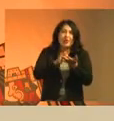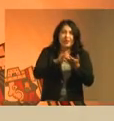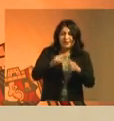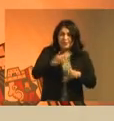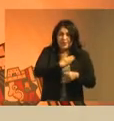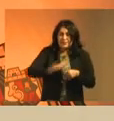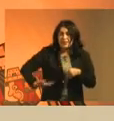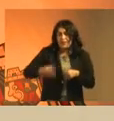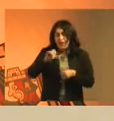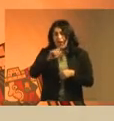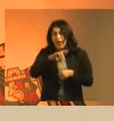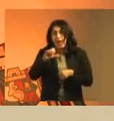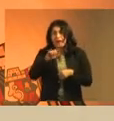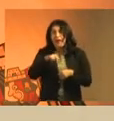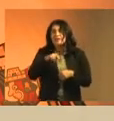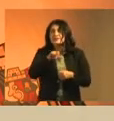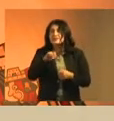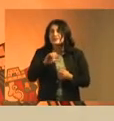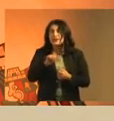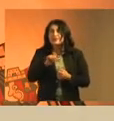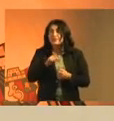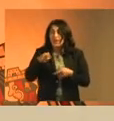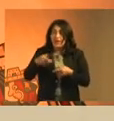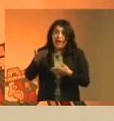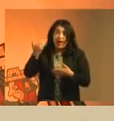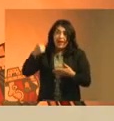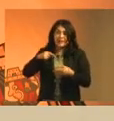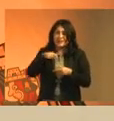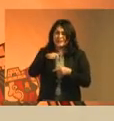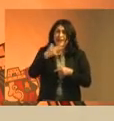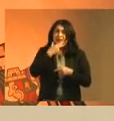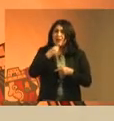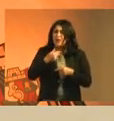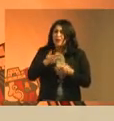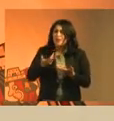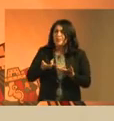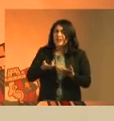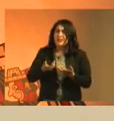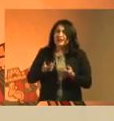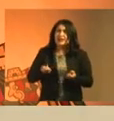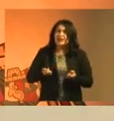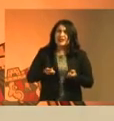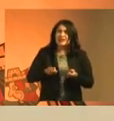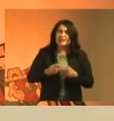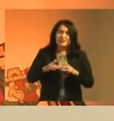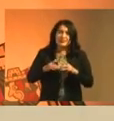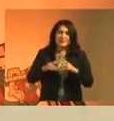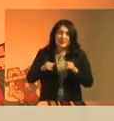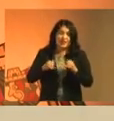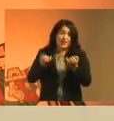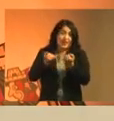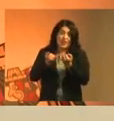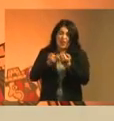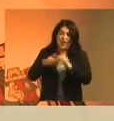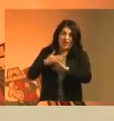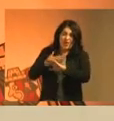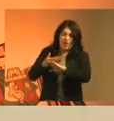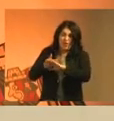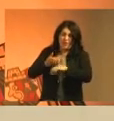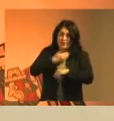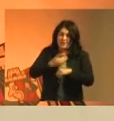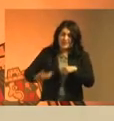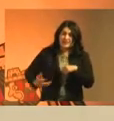el carranza había sido el ejecutor pues de de la campaña en contra del victoriano huerta y